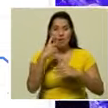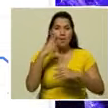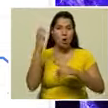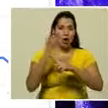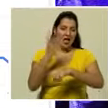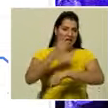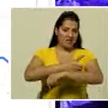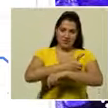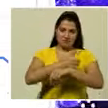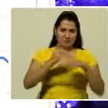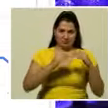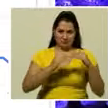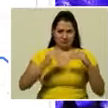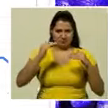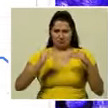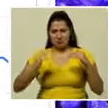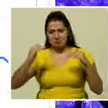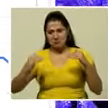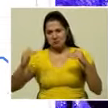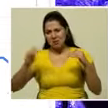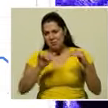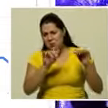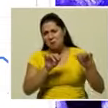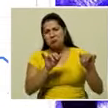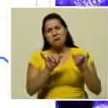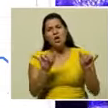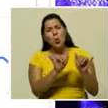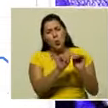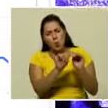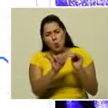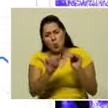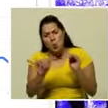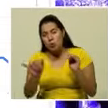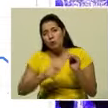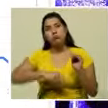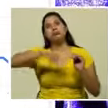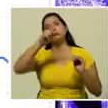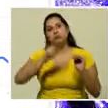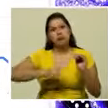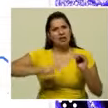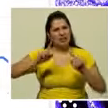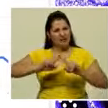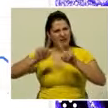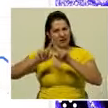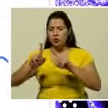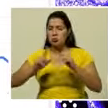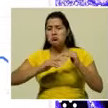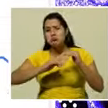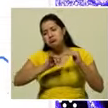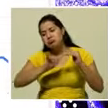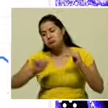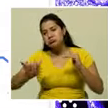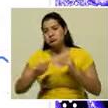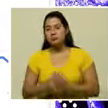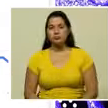Los datos que presentamos precisamente en esta pantalla.